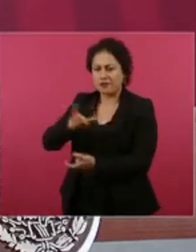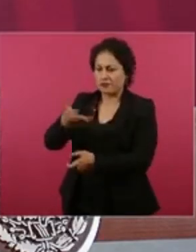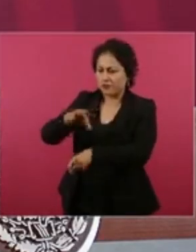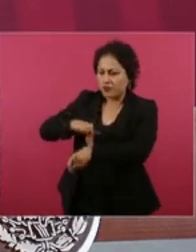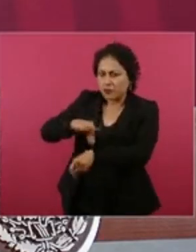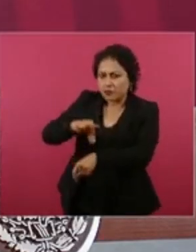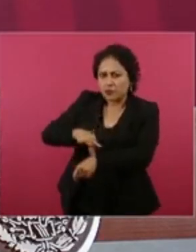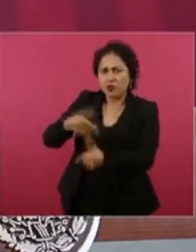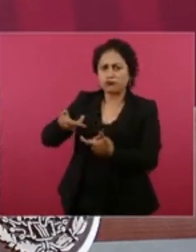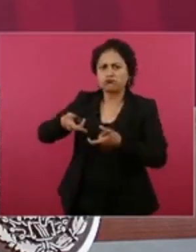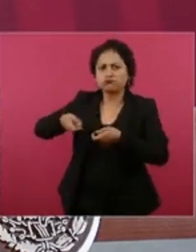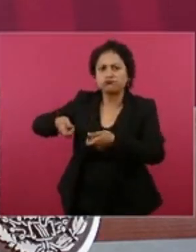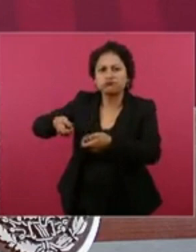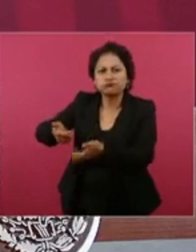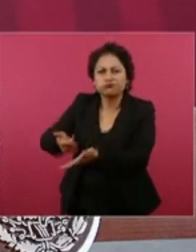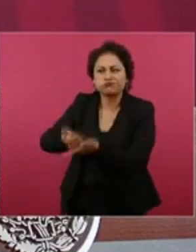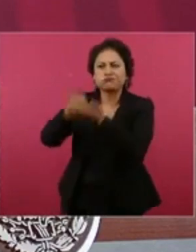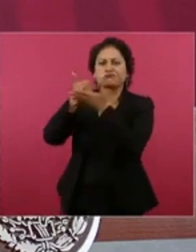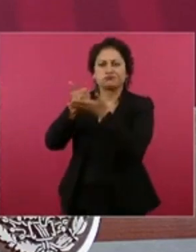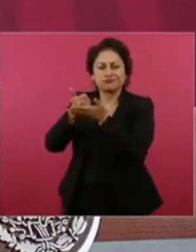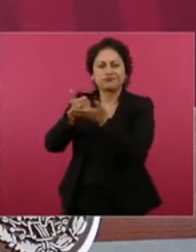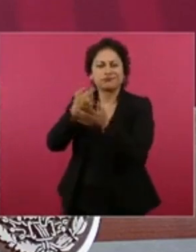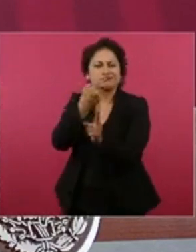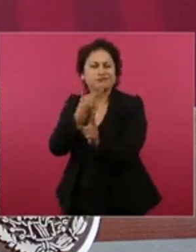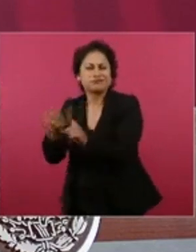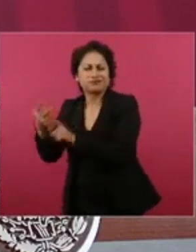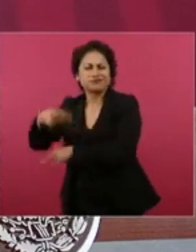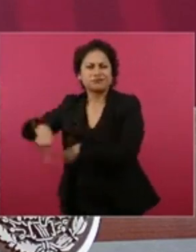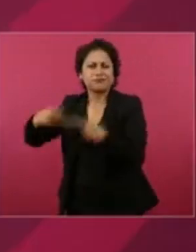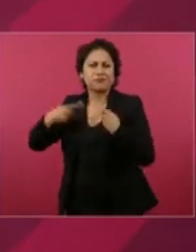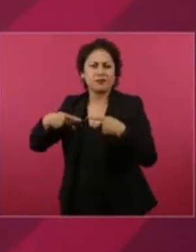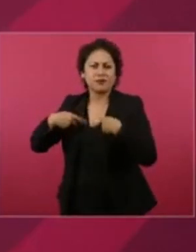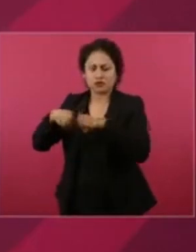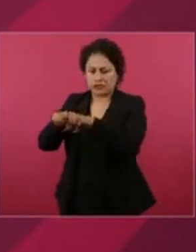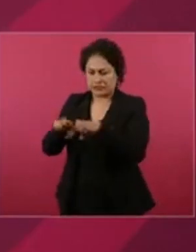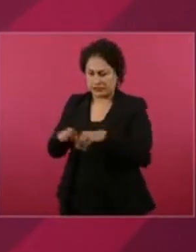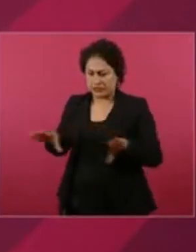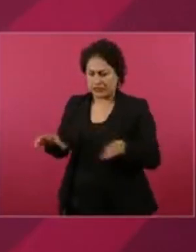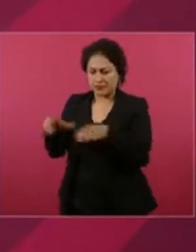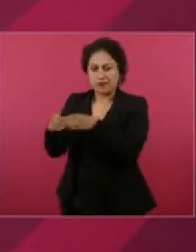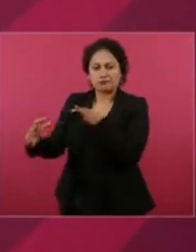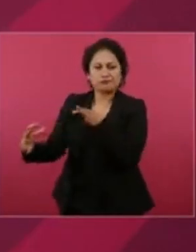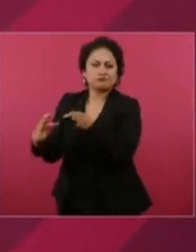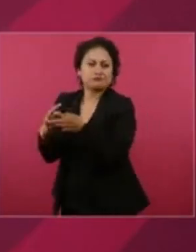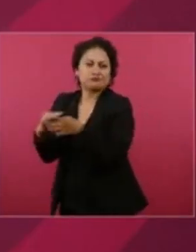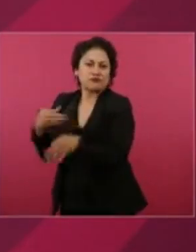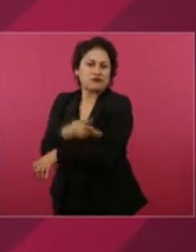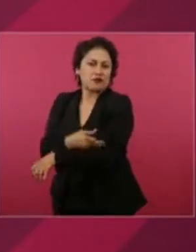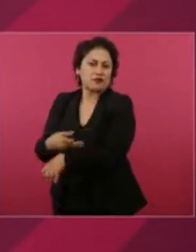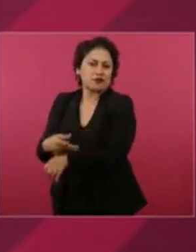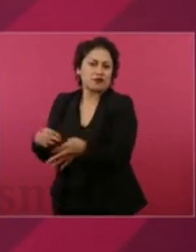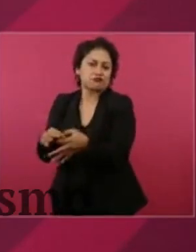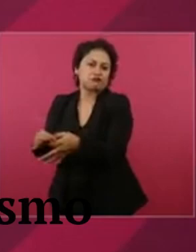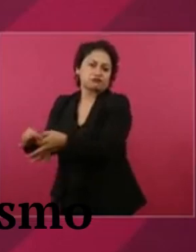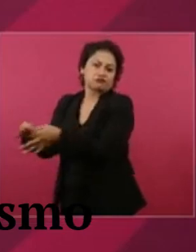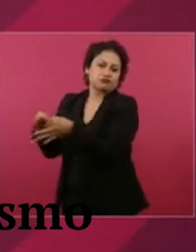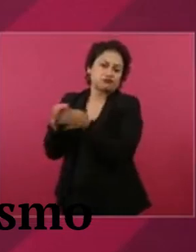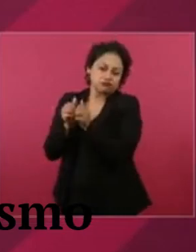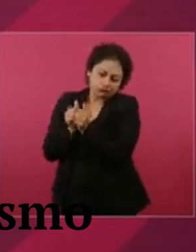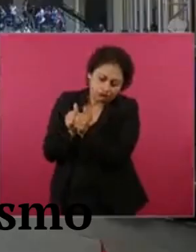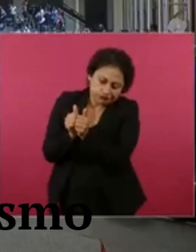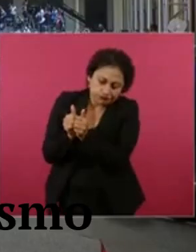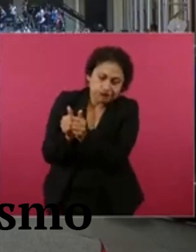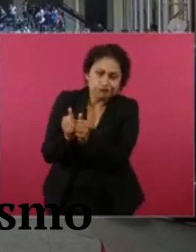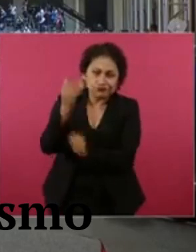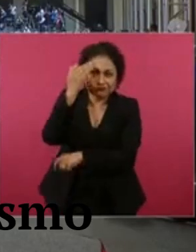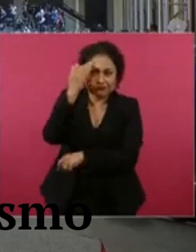médicos, fisioterapeutas y todo el equipo multidisciplinario que nos ha acompañado hombro a hombro a lo largo de nuestra carrera deportiva.